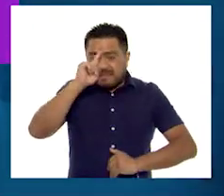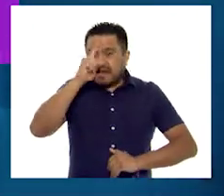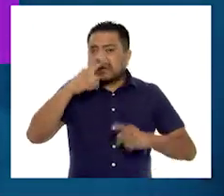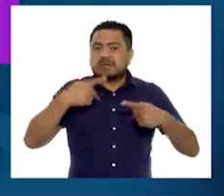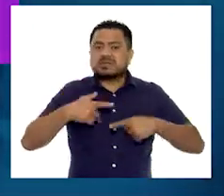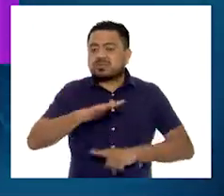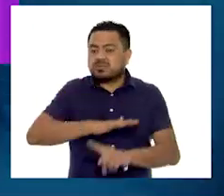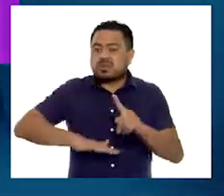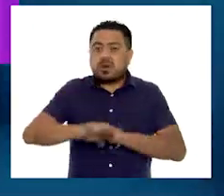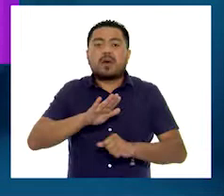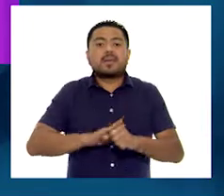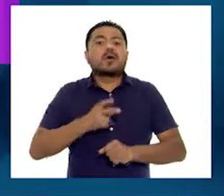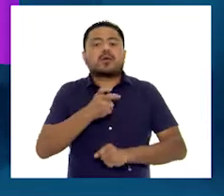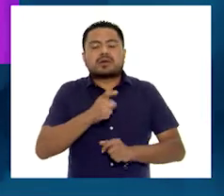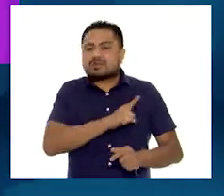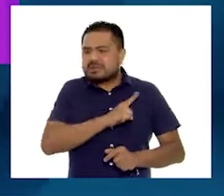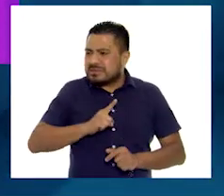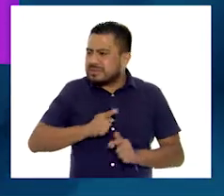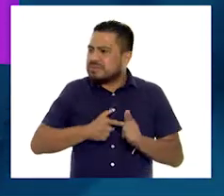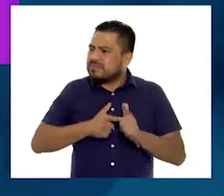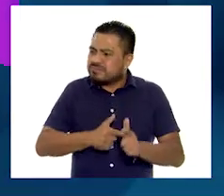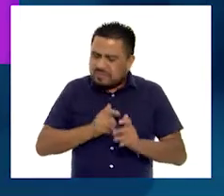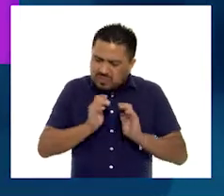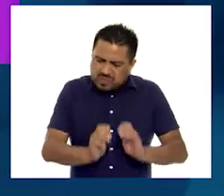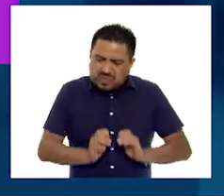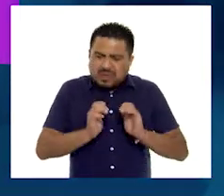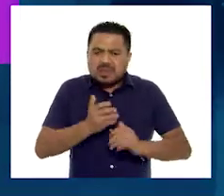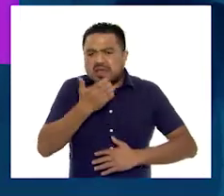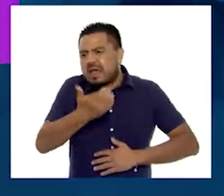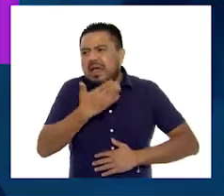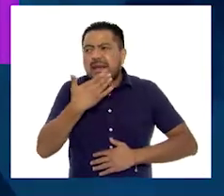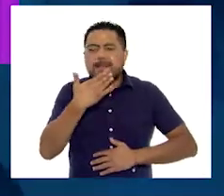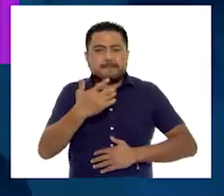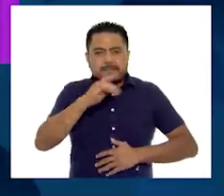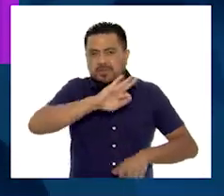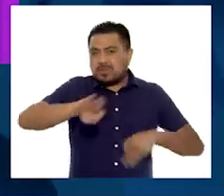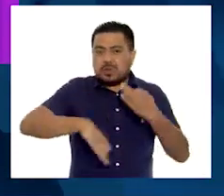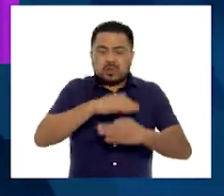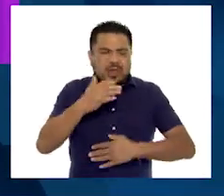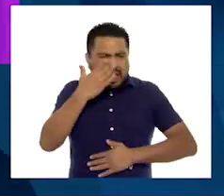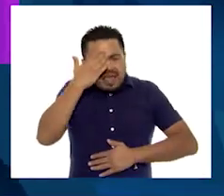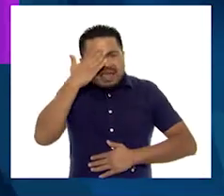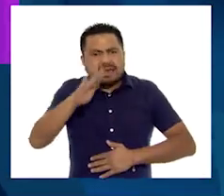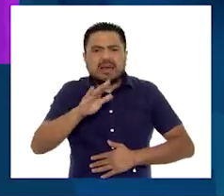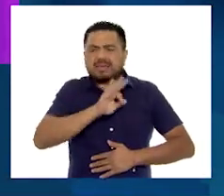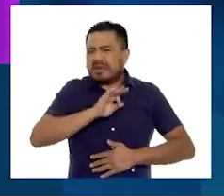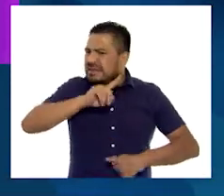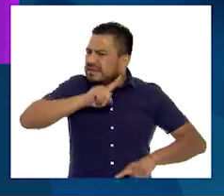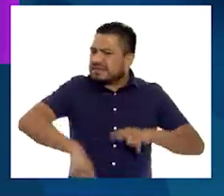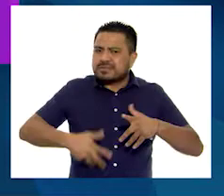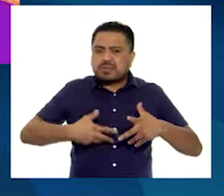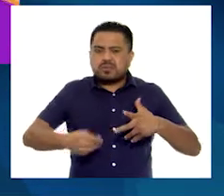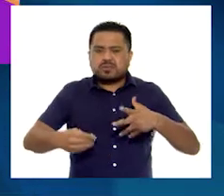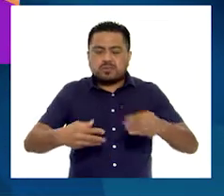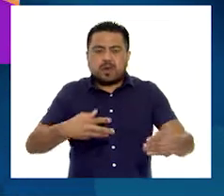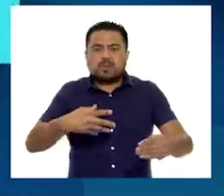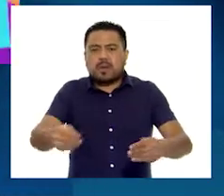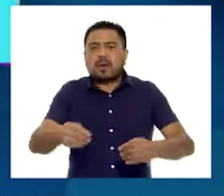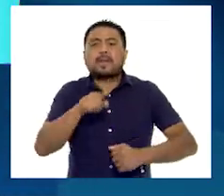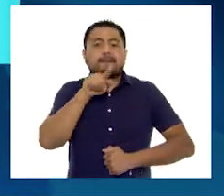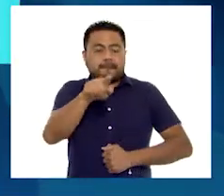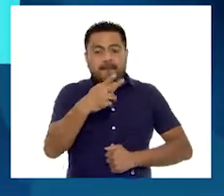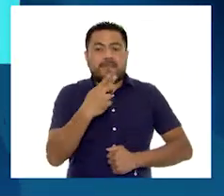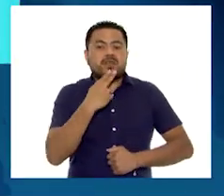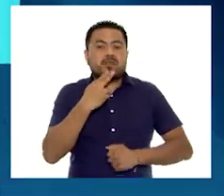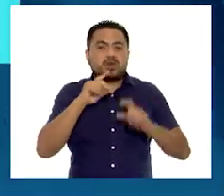personas. Por eso hay que continuar cuidándonos siguiendo las buenas prácticas que ya todos conocemos para evitar contagiarnos.